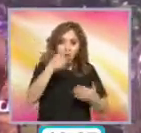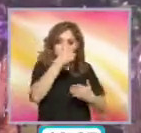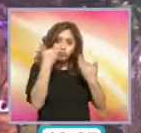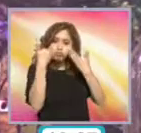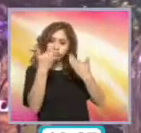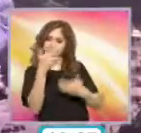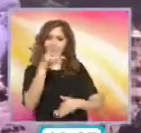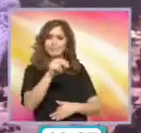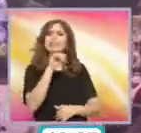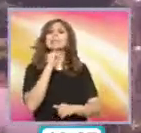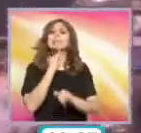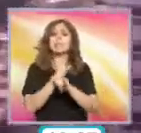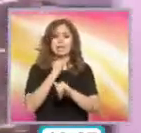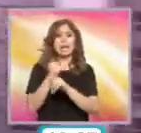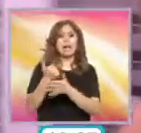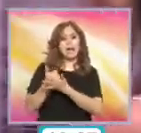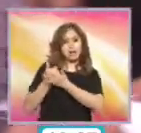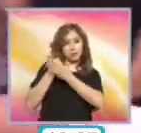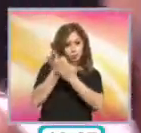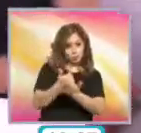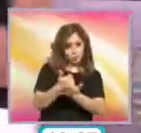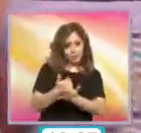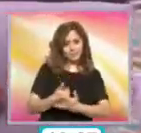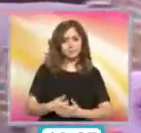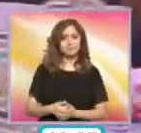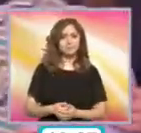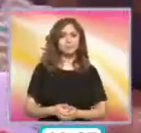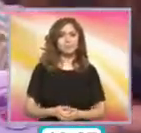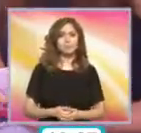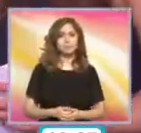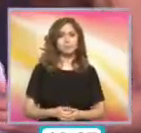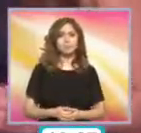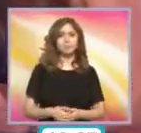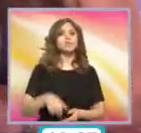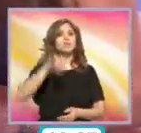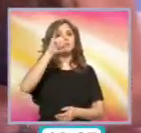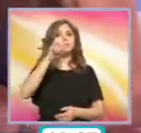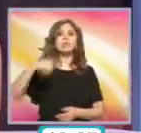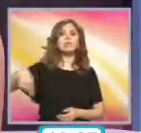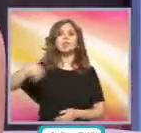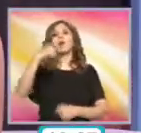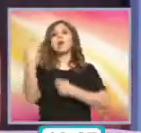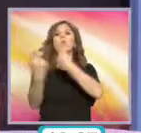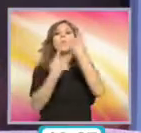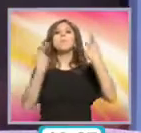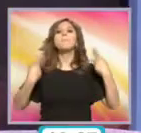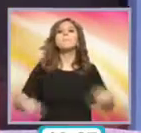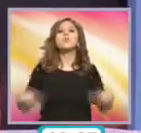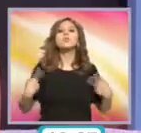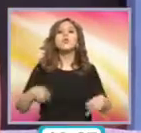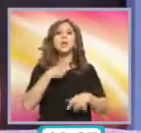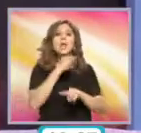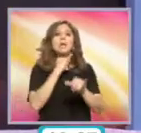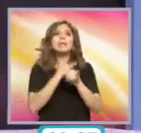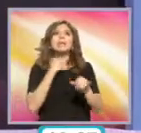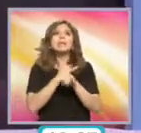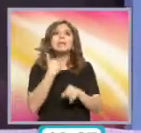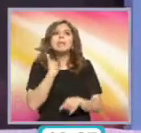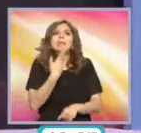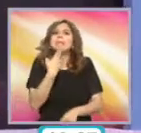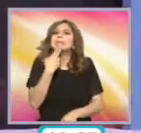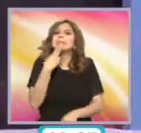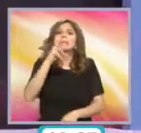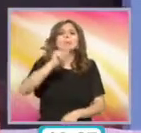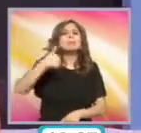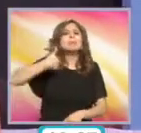han humanizado más. Sí, parece que hubo un momento donde sí este miedo estuvo muy, muy latente, pero ya lo superamos. Sí. De alguna es que con forma. la llegada de la